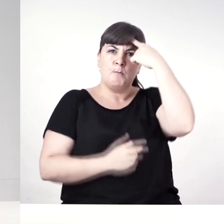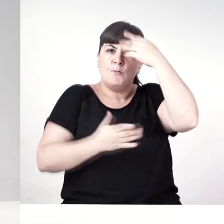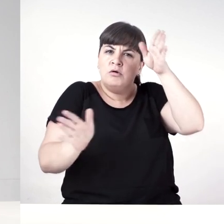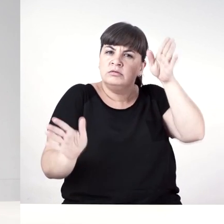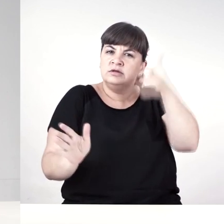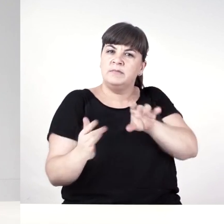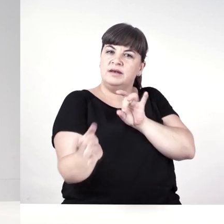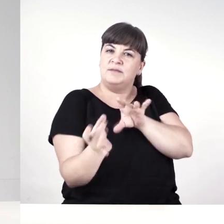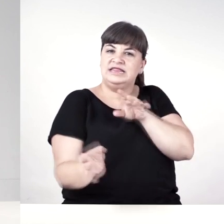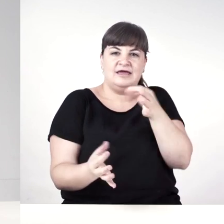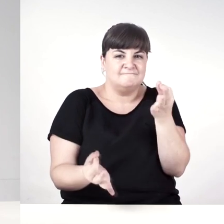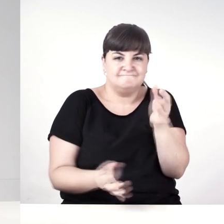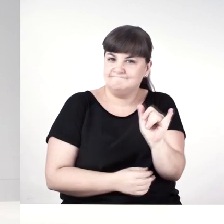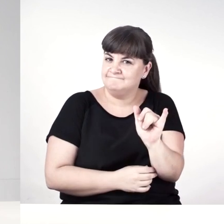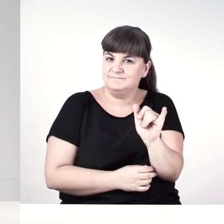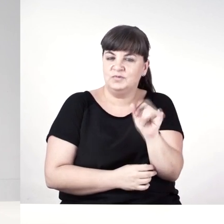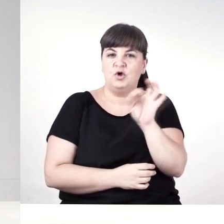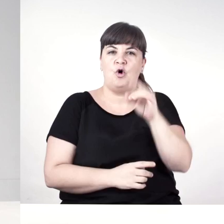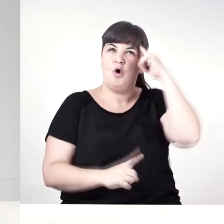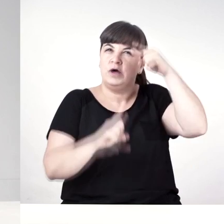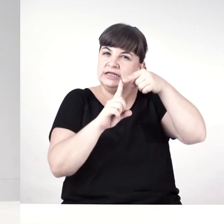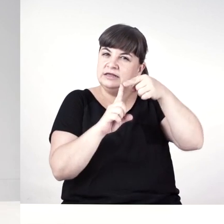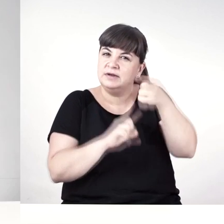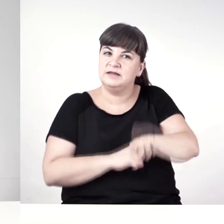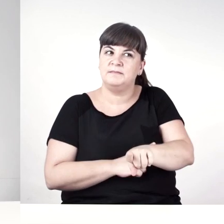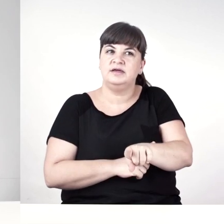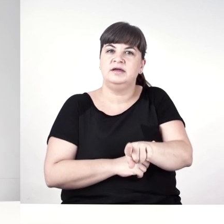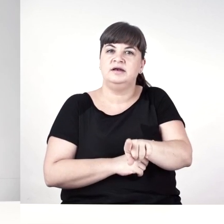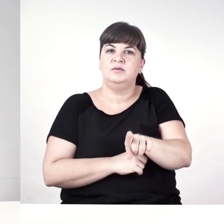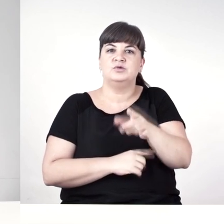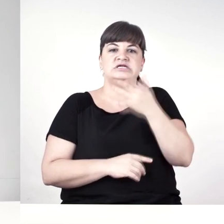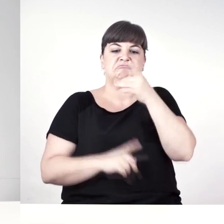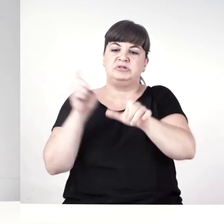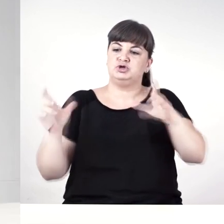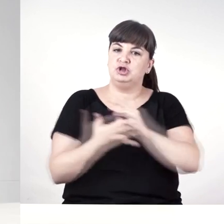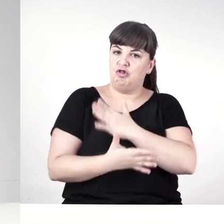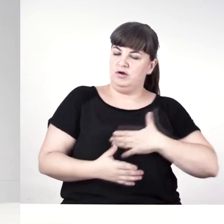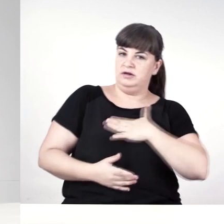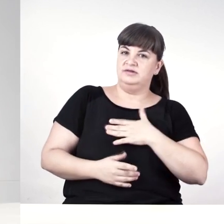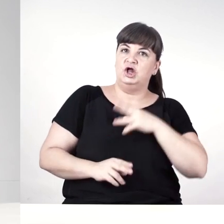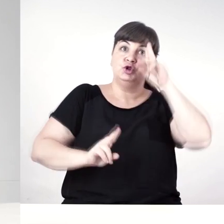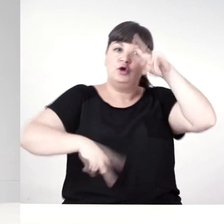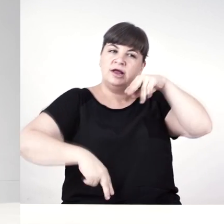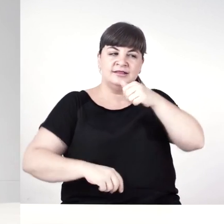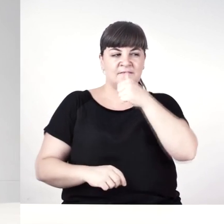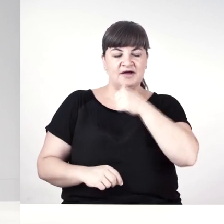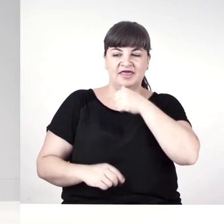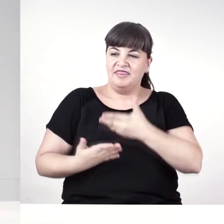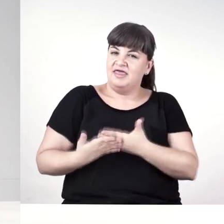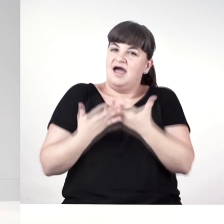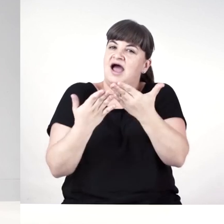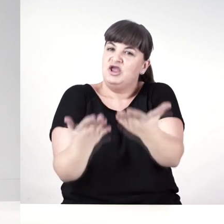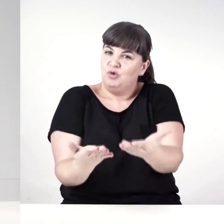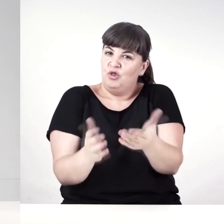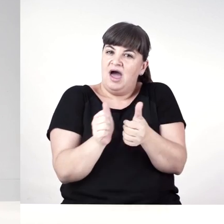mente, que sea empática, objetiva. Que es agradable con todo el mundo. Y tiene tolerancia, mucha paciencia. Te